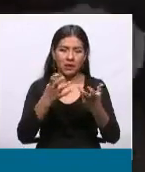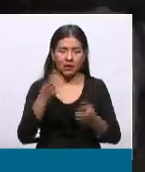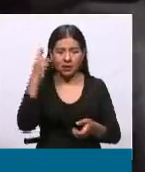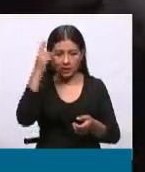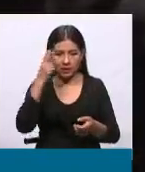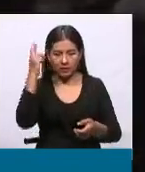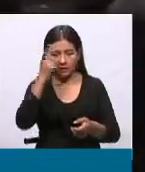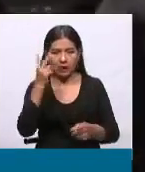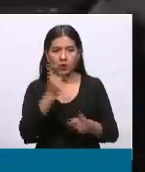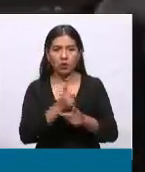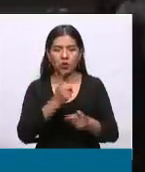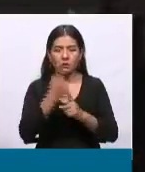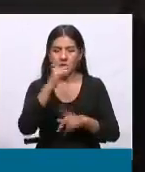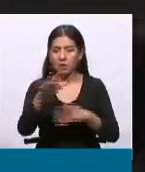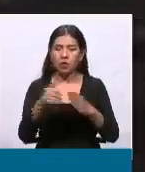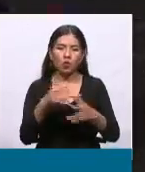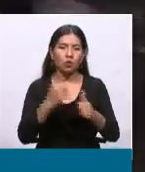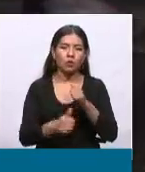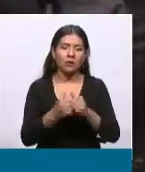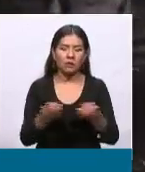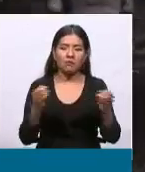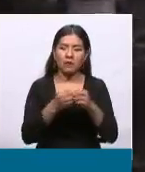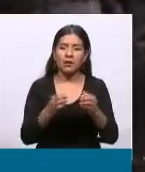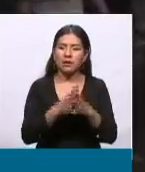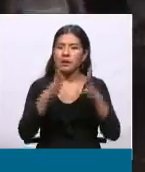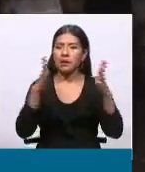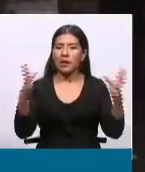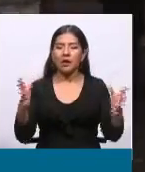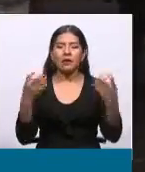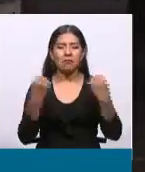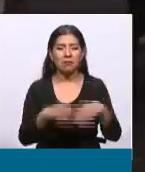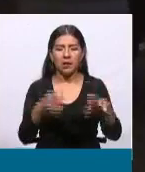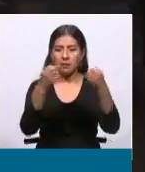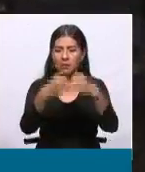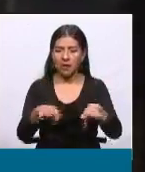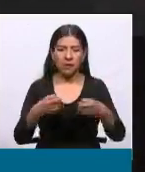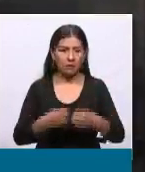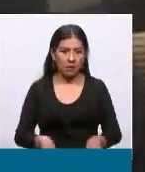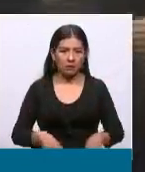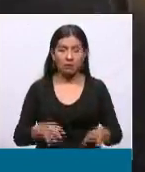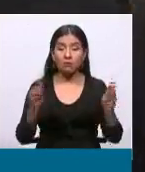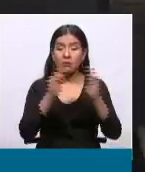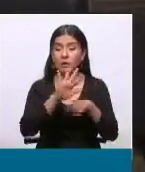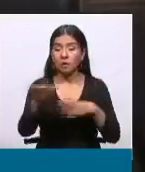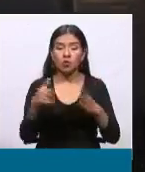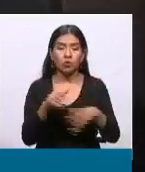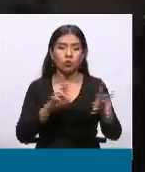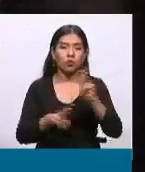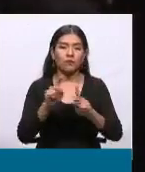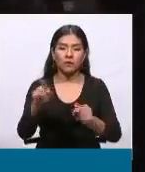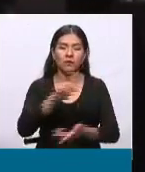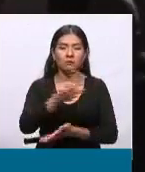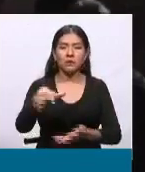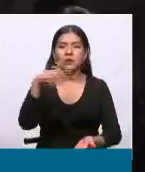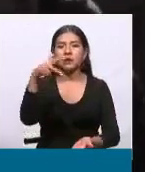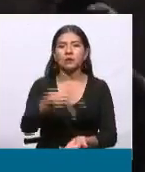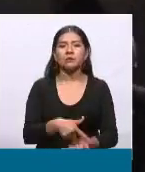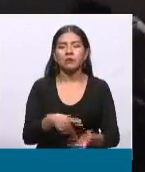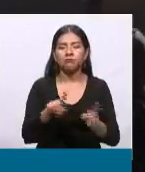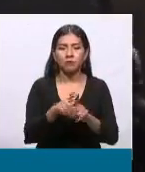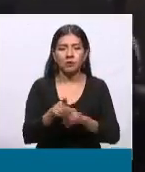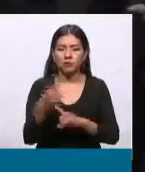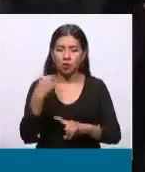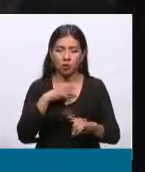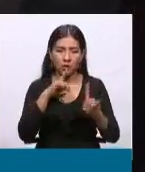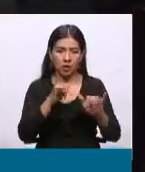este conflicto que está ocasionando grandes perjuicios también a la población acá en Plan 3000, justamente que estamos en